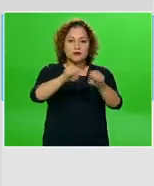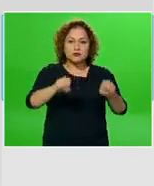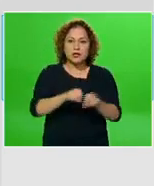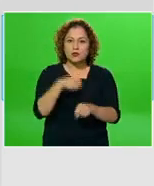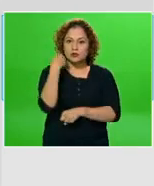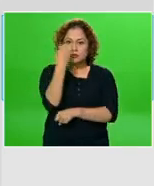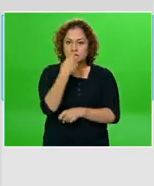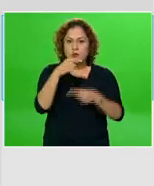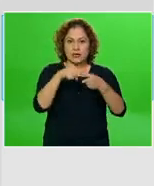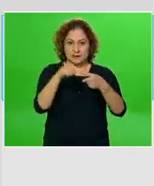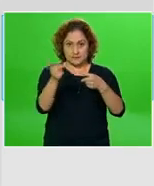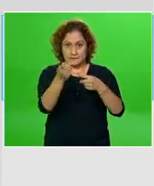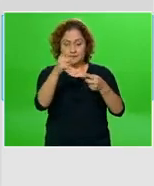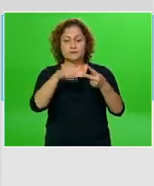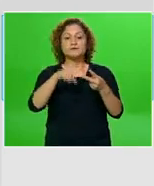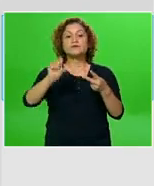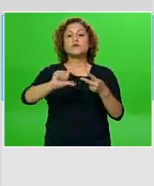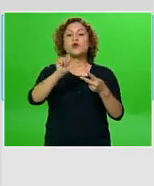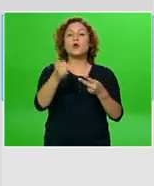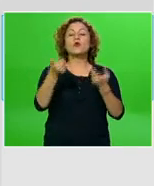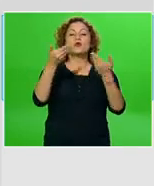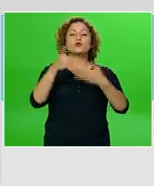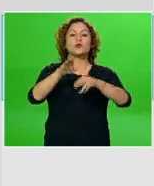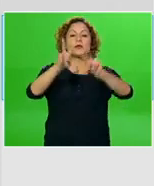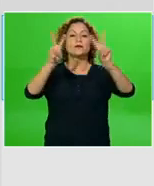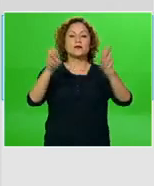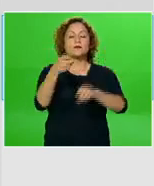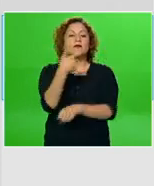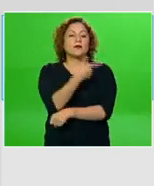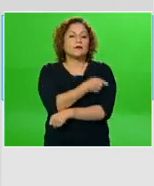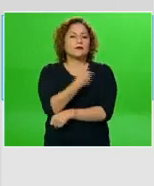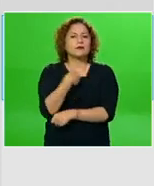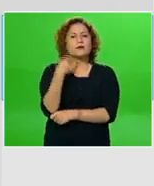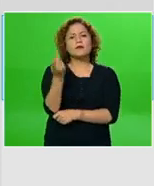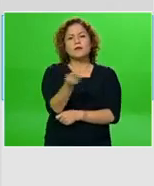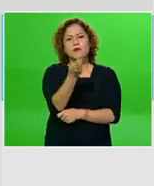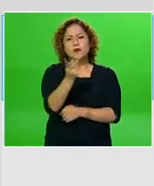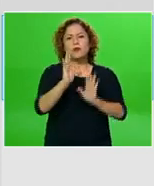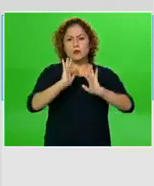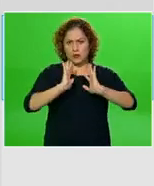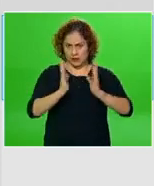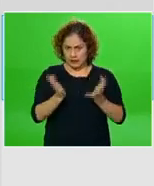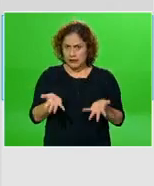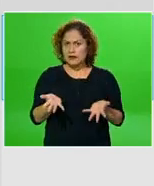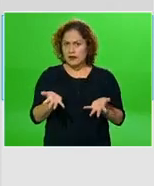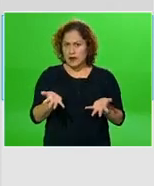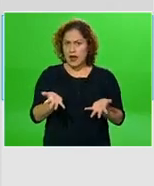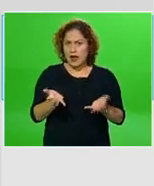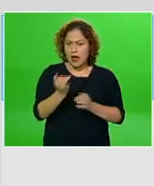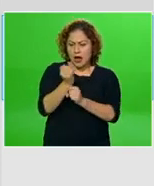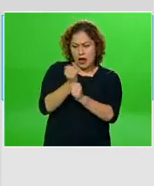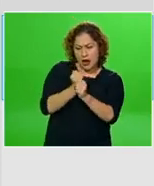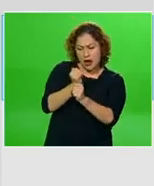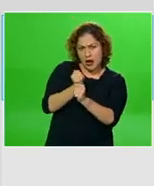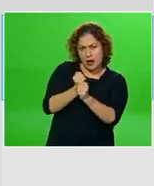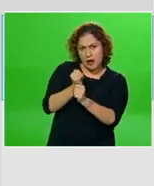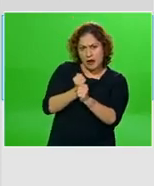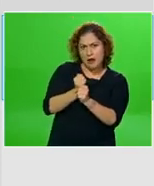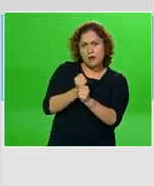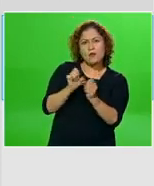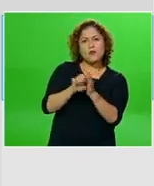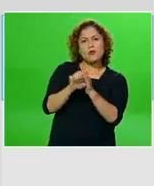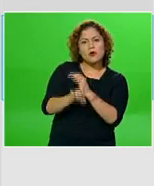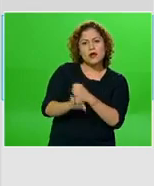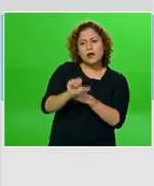otro en el tema de vacunación preguntarles ya hicieron no están haciendo el análisis de que otros sectores de